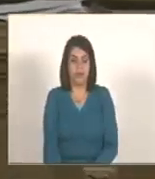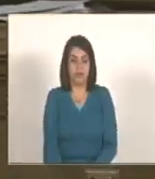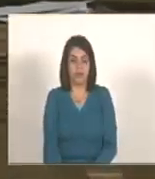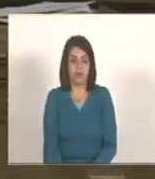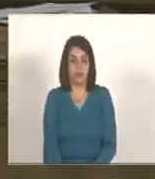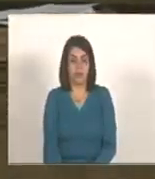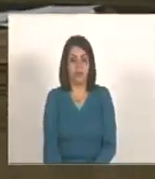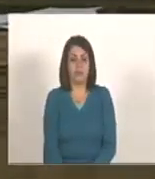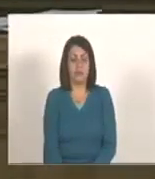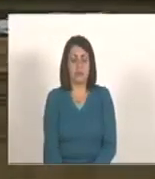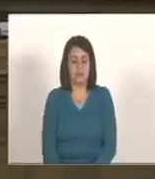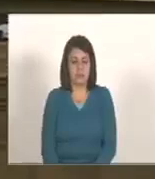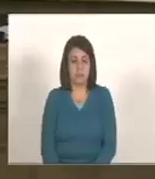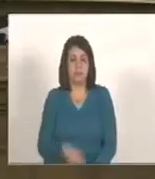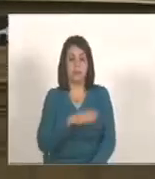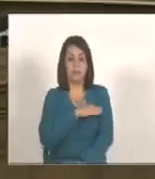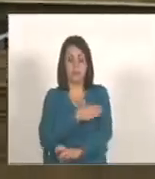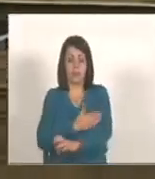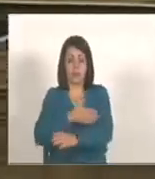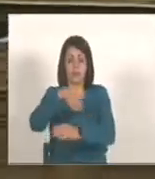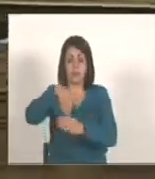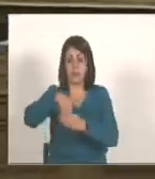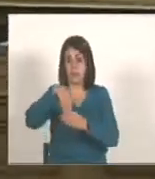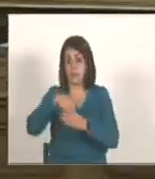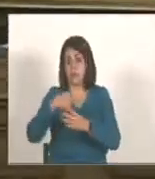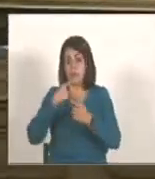orden. Eso ya le corresponde al Poder Electoral definirlo, diputados.